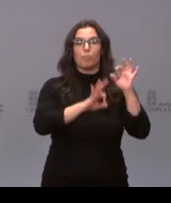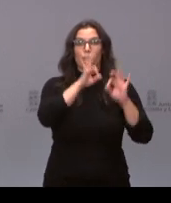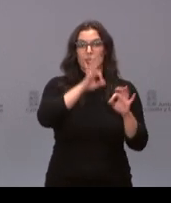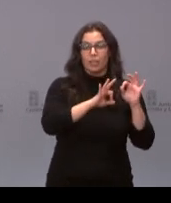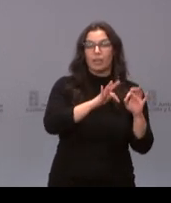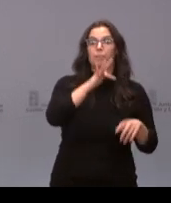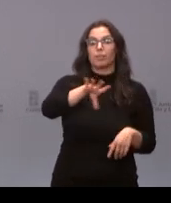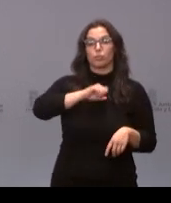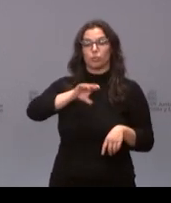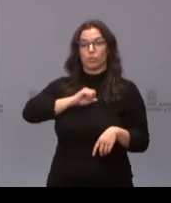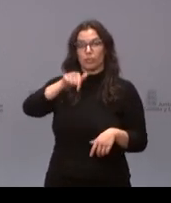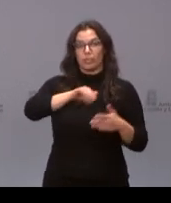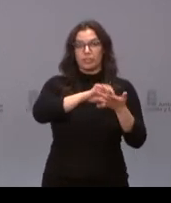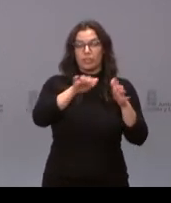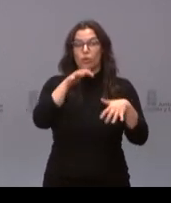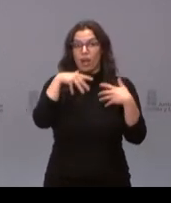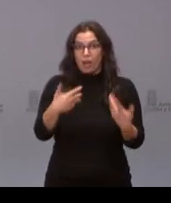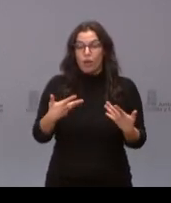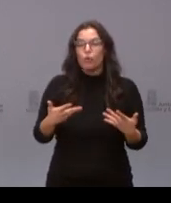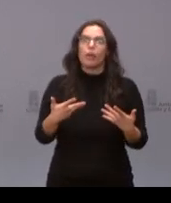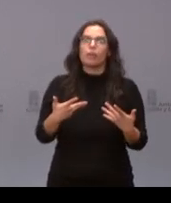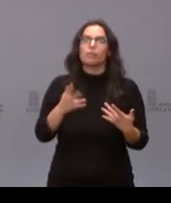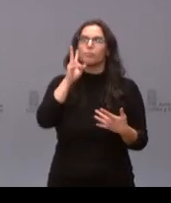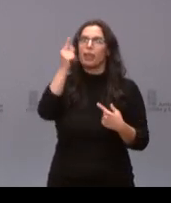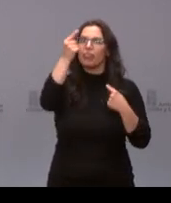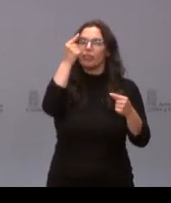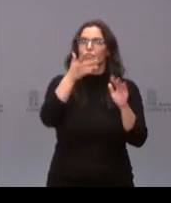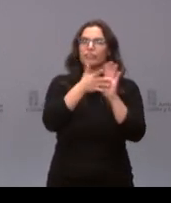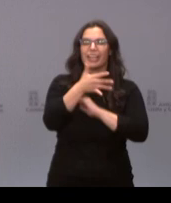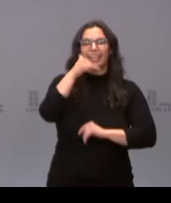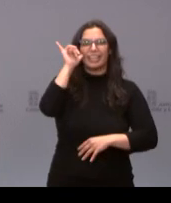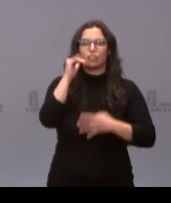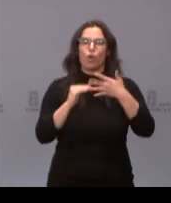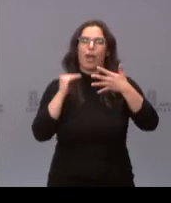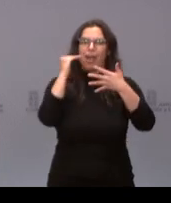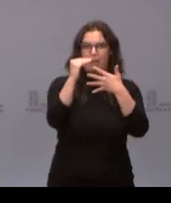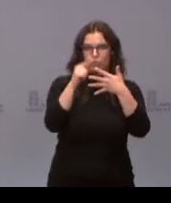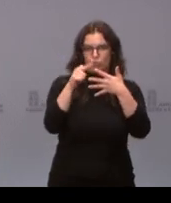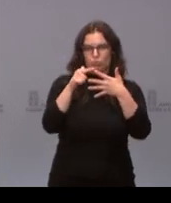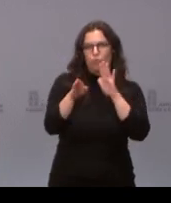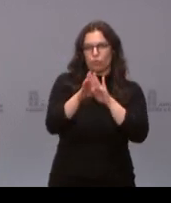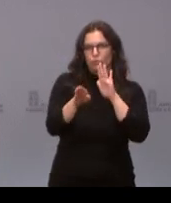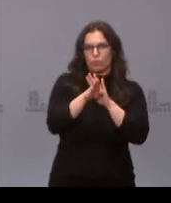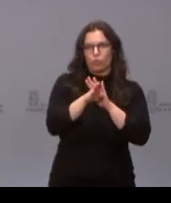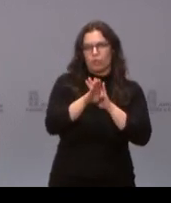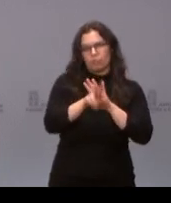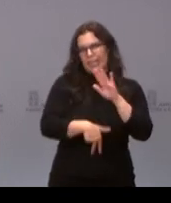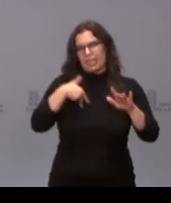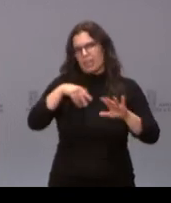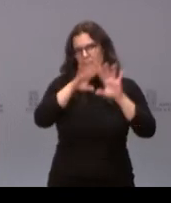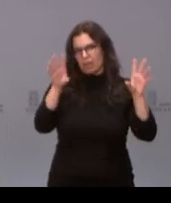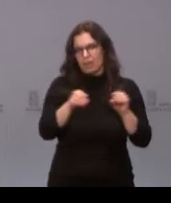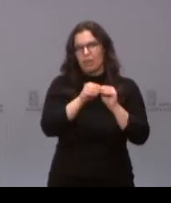está en nuestra comunidad a día de hoy indican que tenemos un riesgo alto seguimos estando en un riesgo alto a nivel global con un